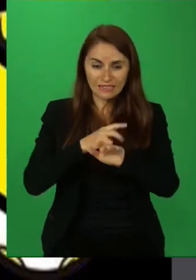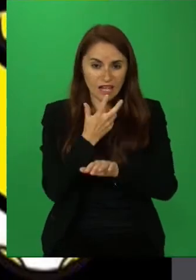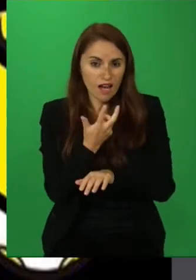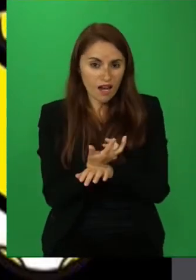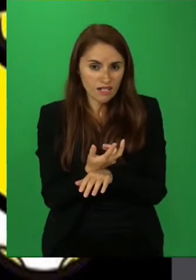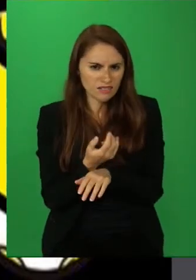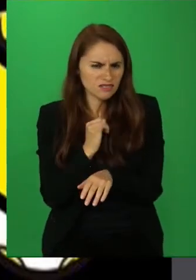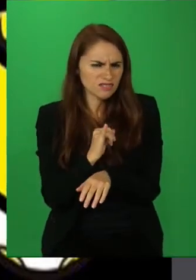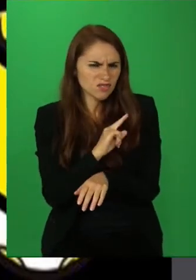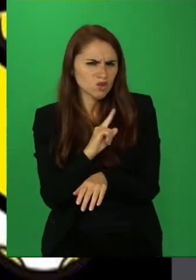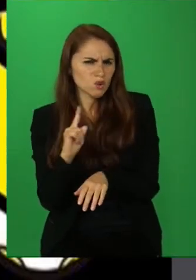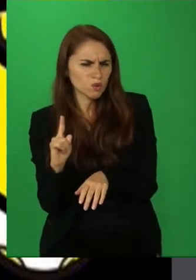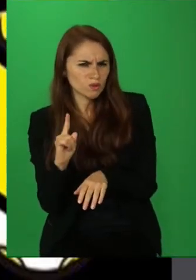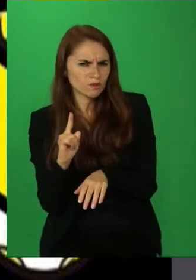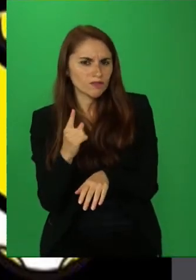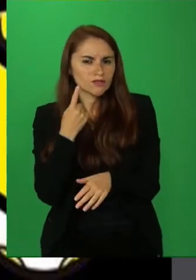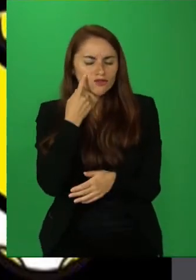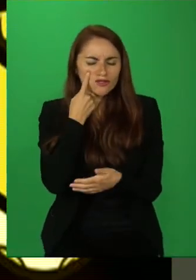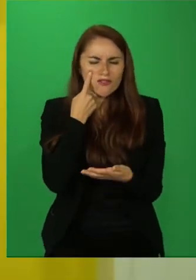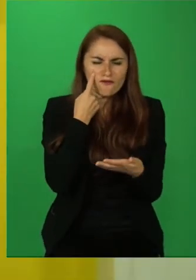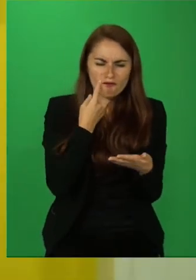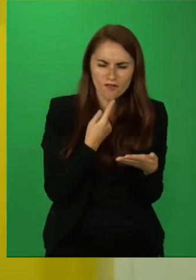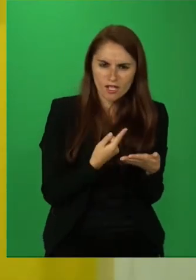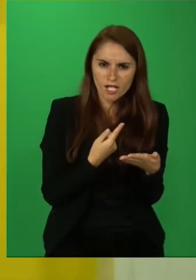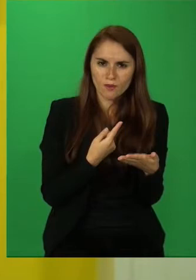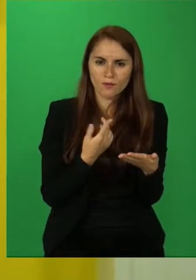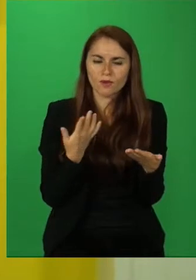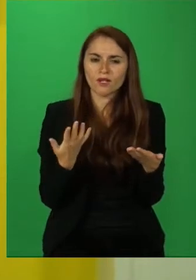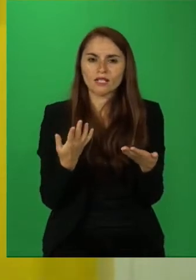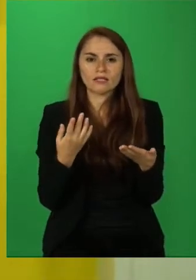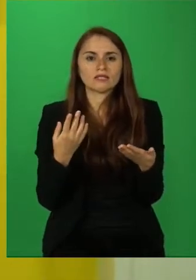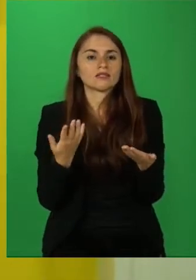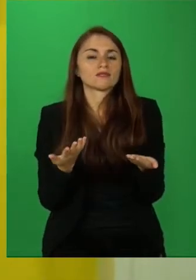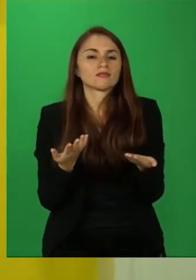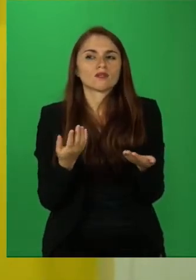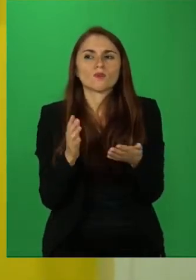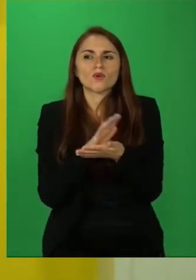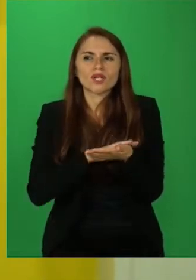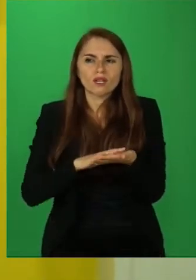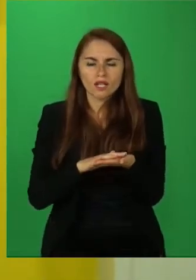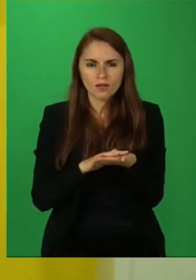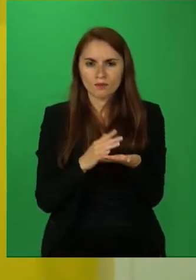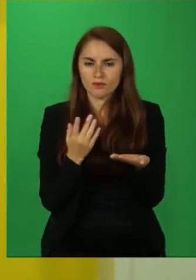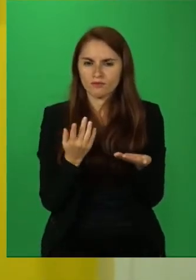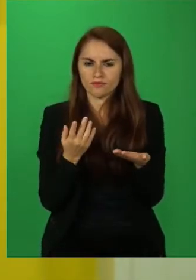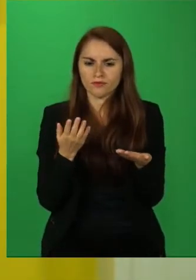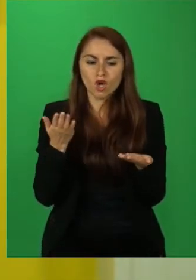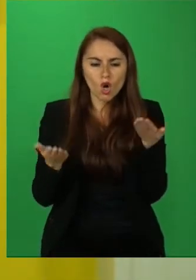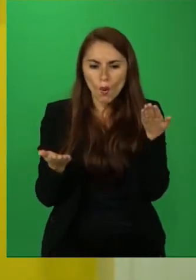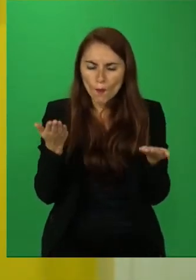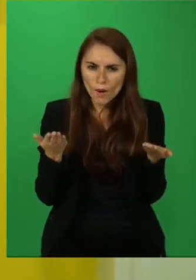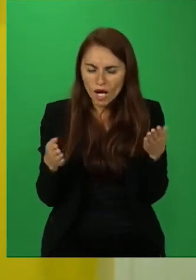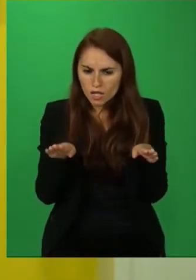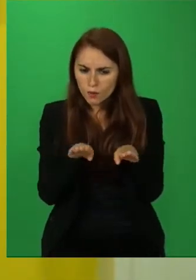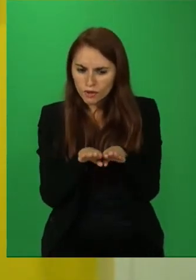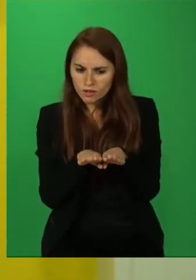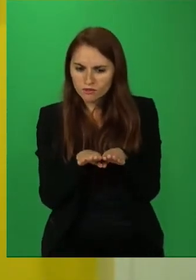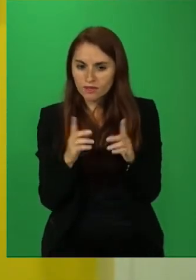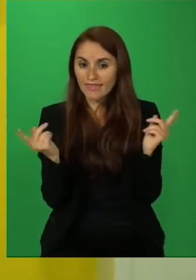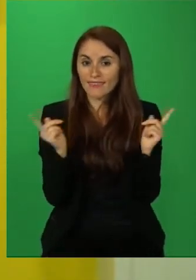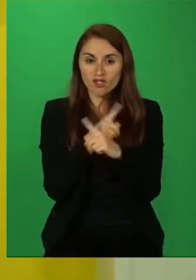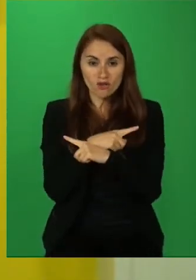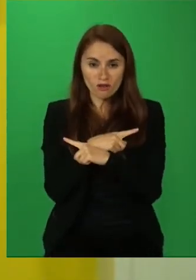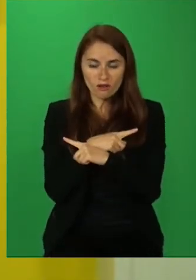Más fácil aún, fíjate si hay uso de figuras literarias. Por ejemplo, ¿hay comparaciones? ¿Hay